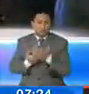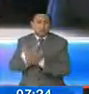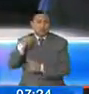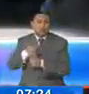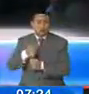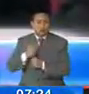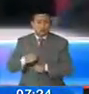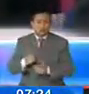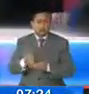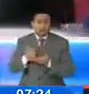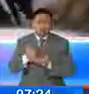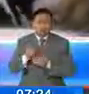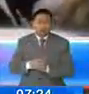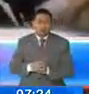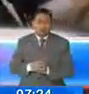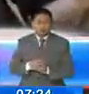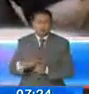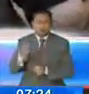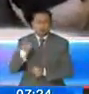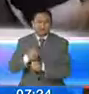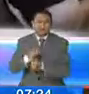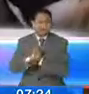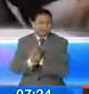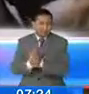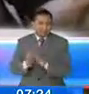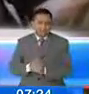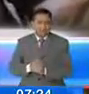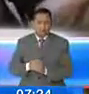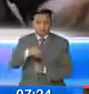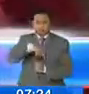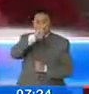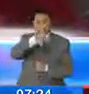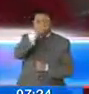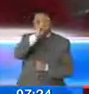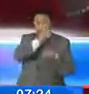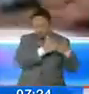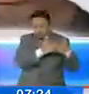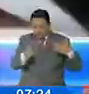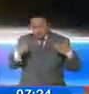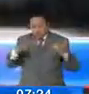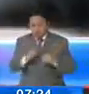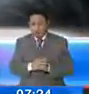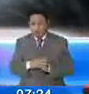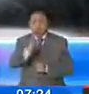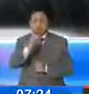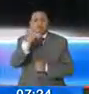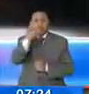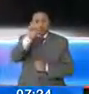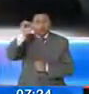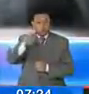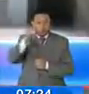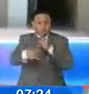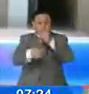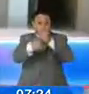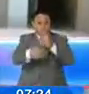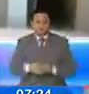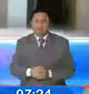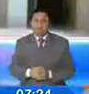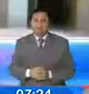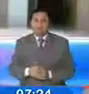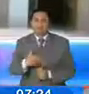de subsistencia, porque no tienen trabajo. En lo que va del 2017, se ha incrementado un 15% adicional. Y nosotros